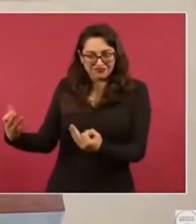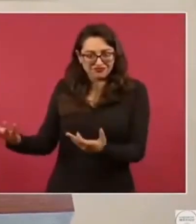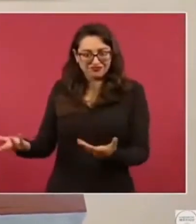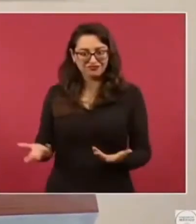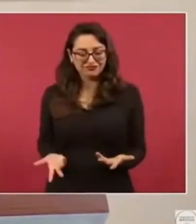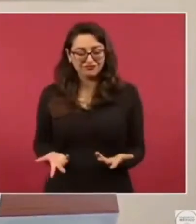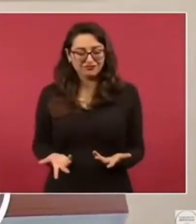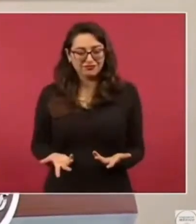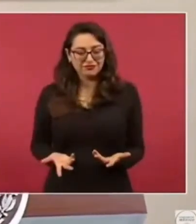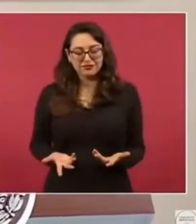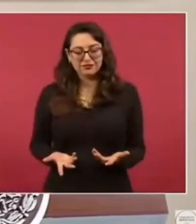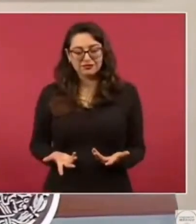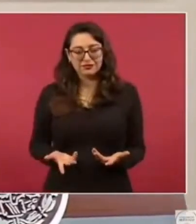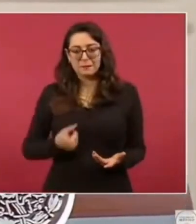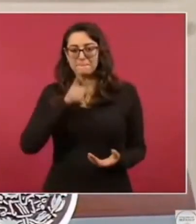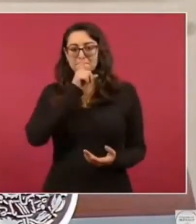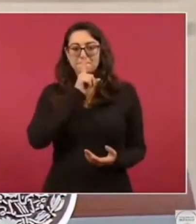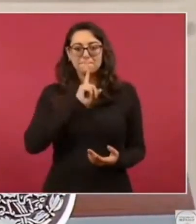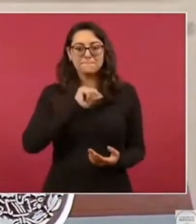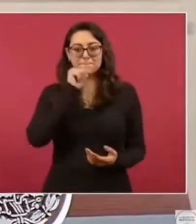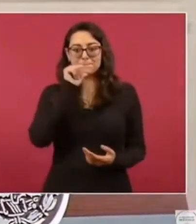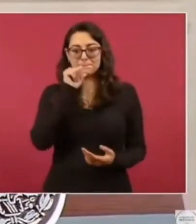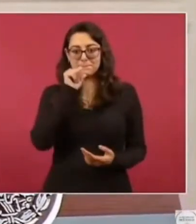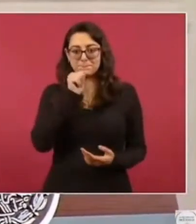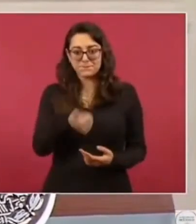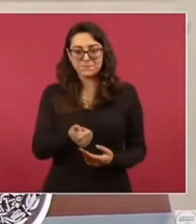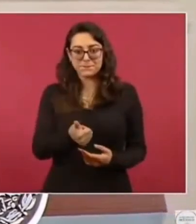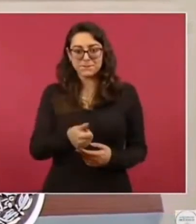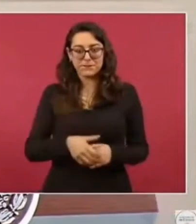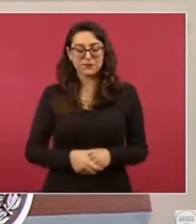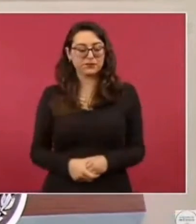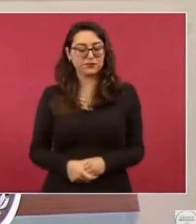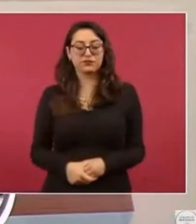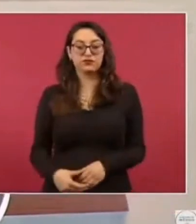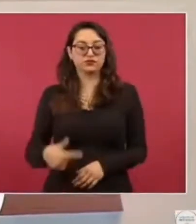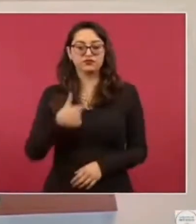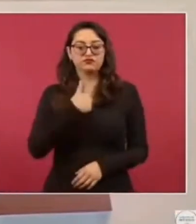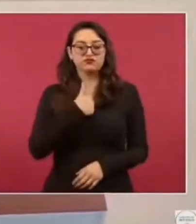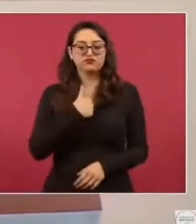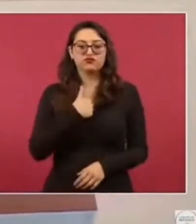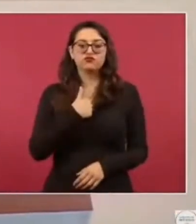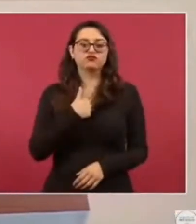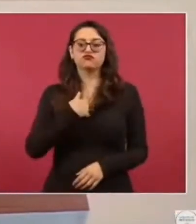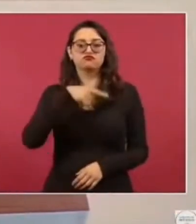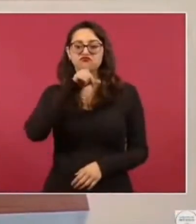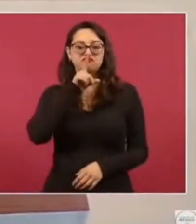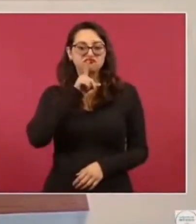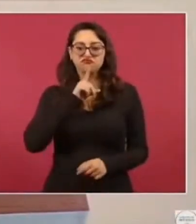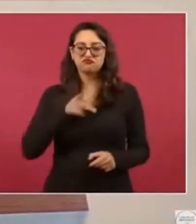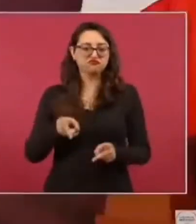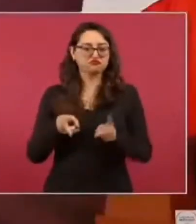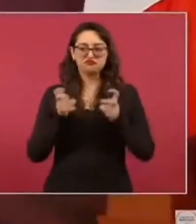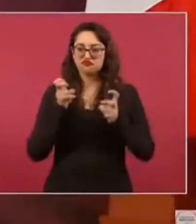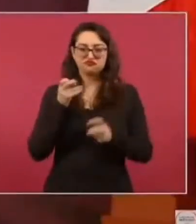mintiendo. Tengo como principio no mentir, no robar y no traicionar.